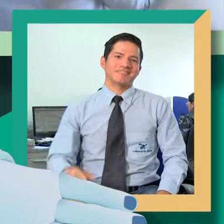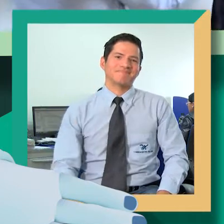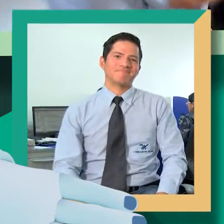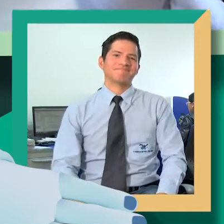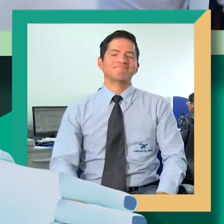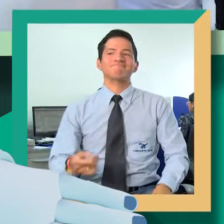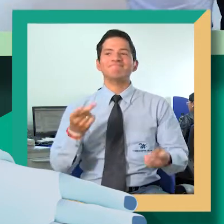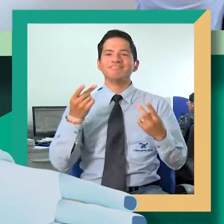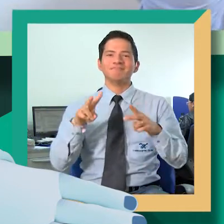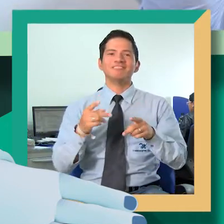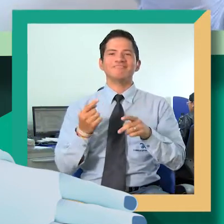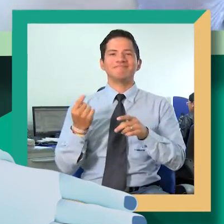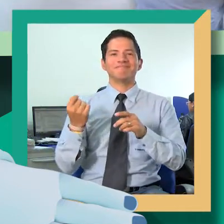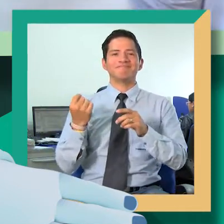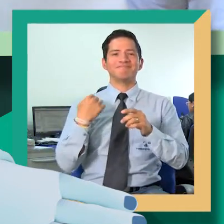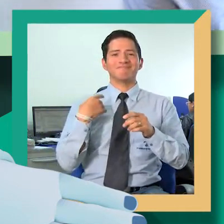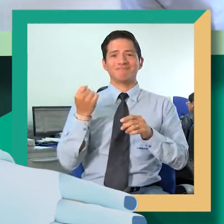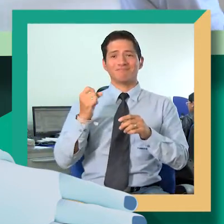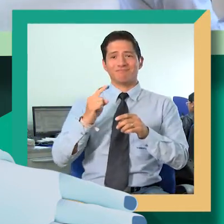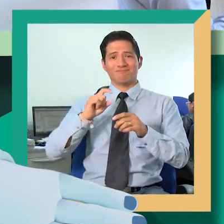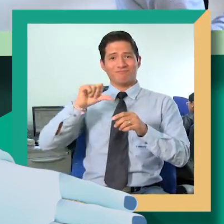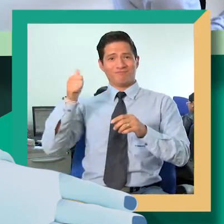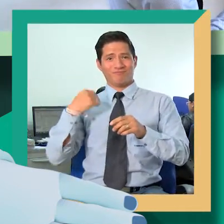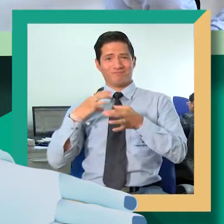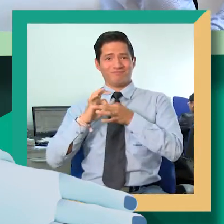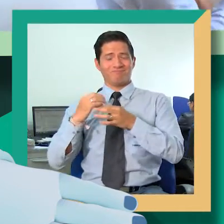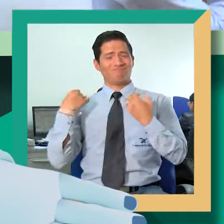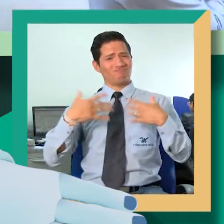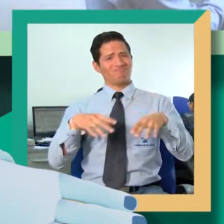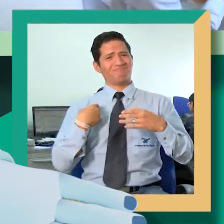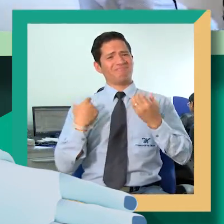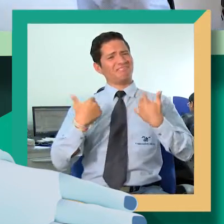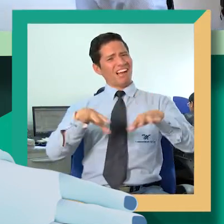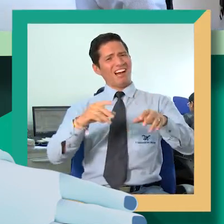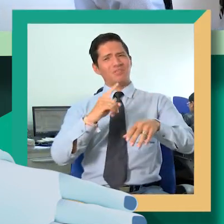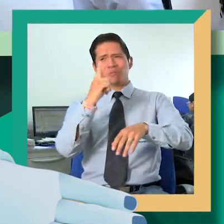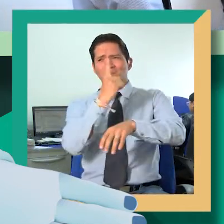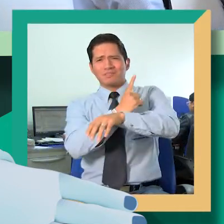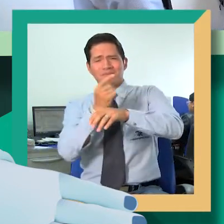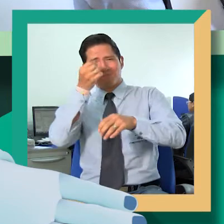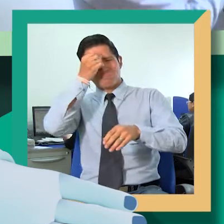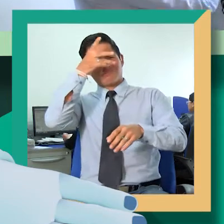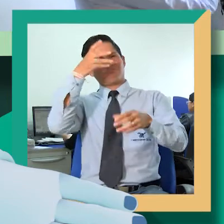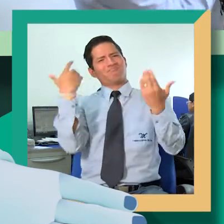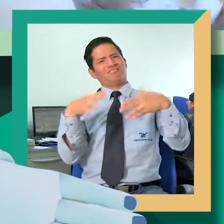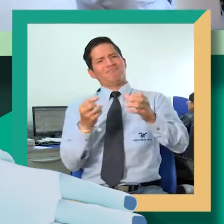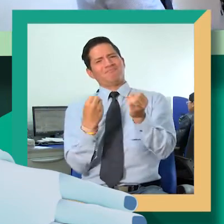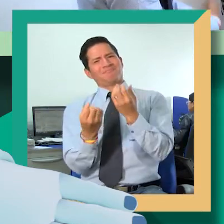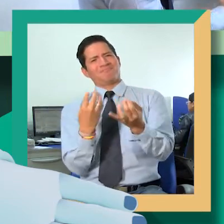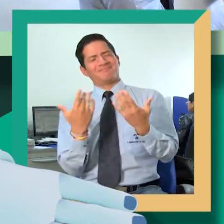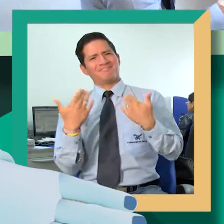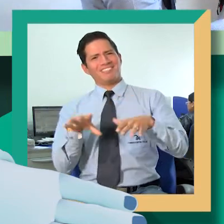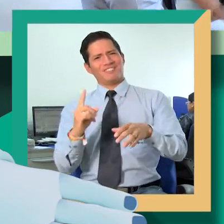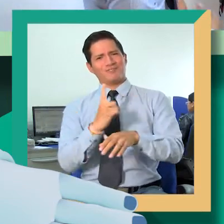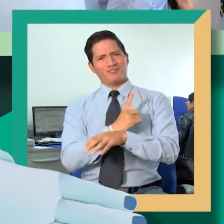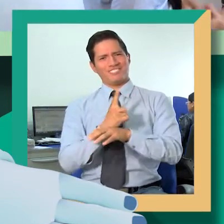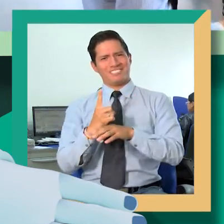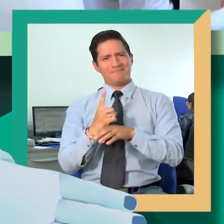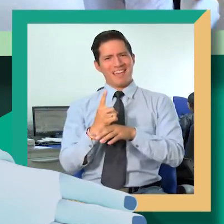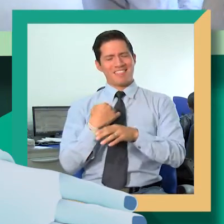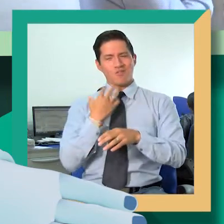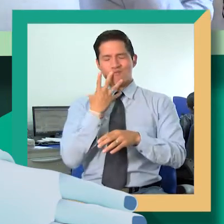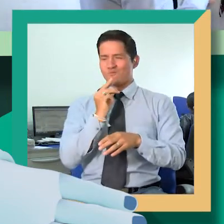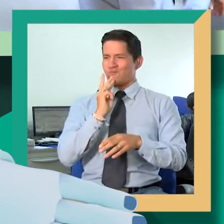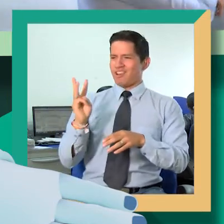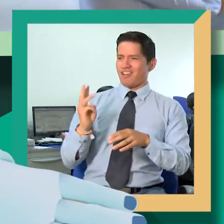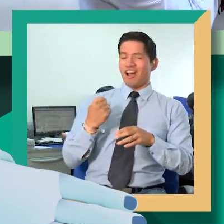¿por qué no aprenden algo de lengua de señas? Me respondieron, claro, ¿por qué no? Ahora manejan